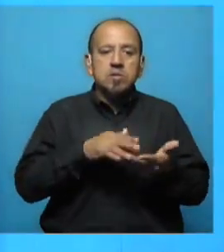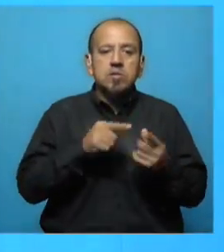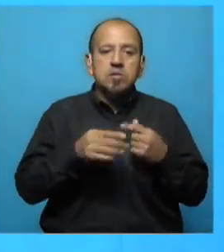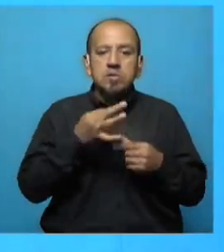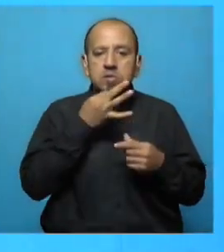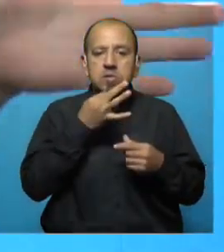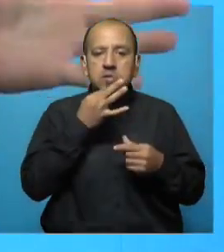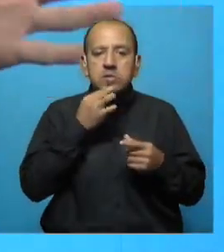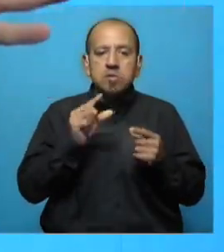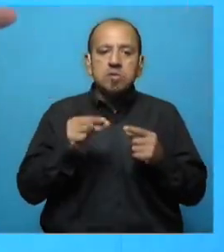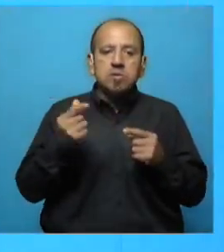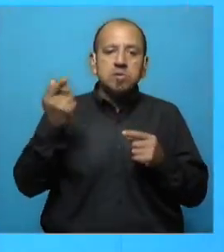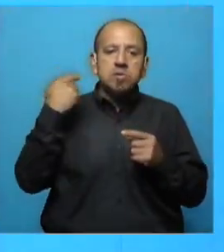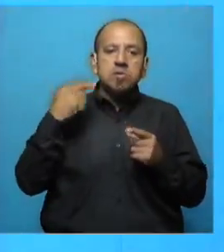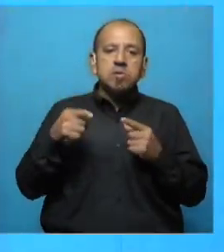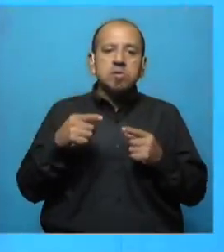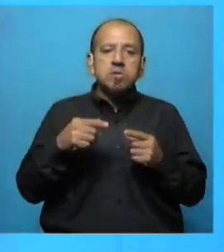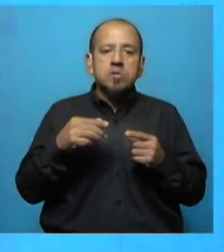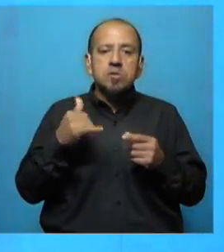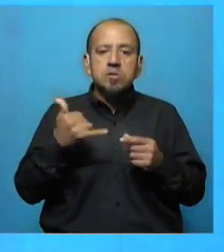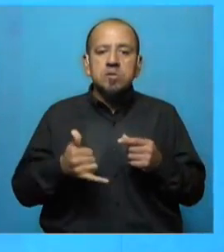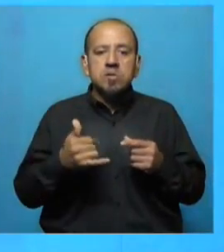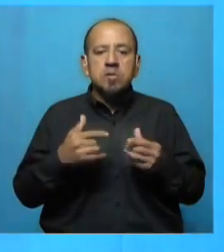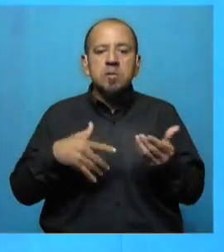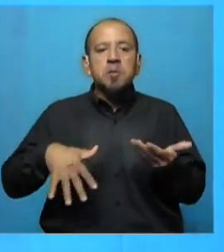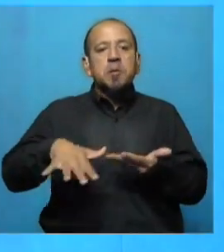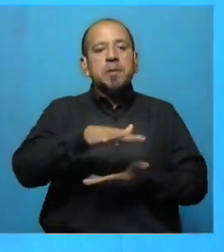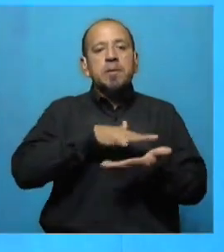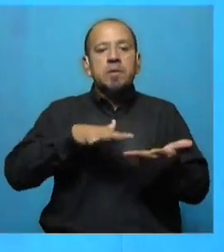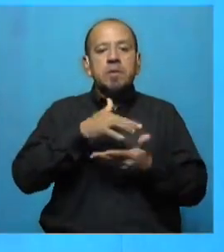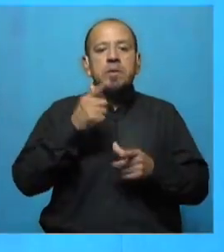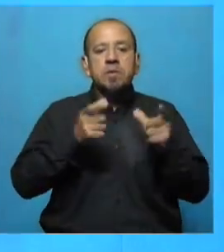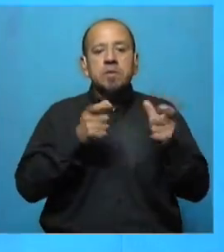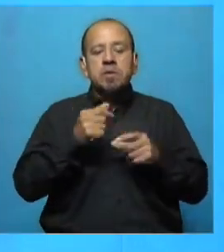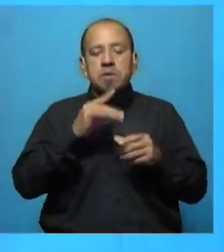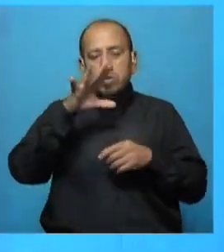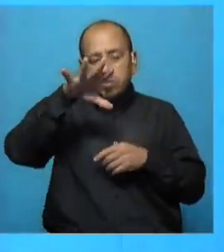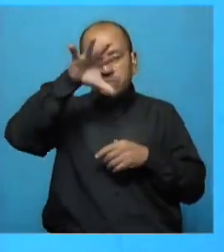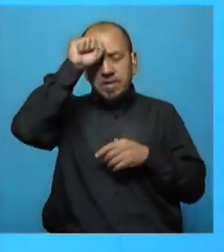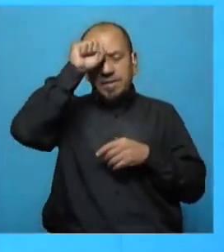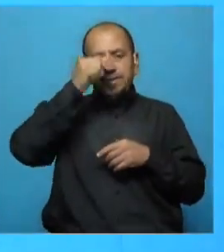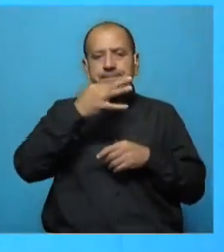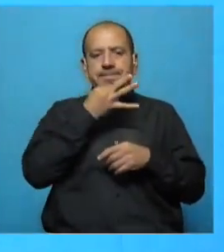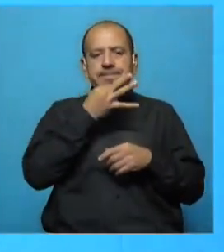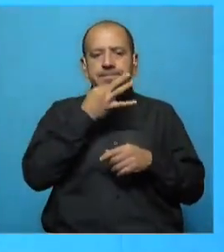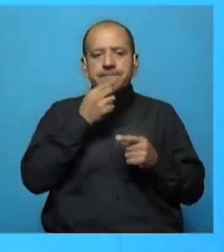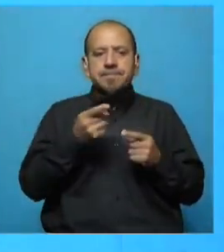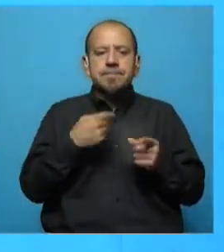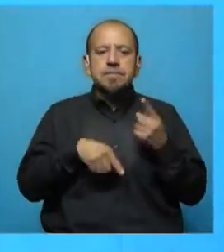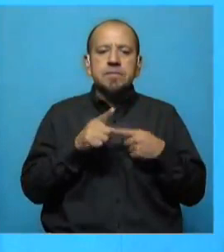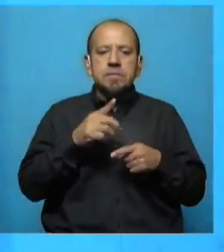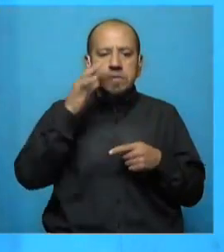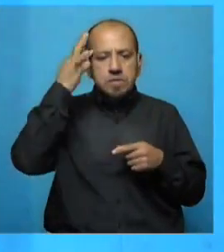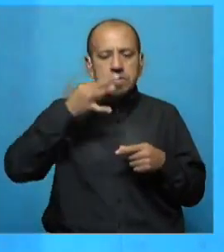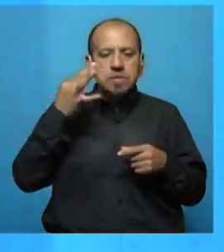sobre una noticia que salió hace un ratito le tengo que dar todo un contexto para que la gente entienda el chiste para que se entienda lo que estamos hablando entonces en